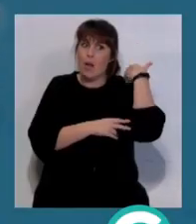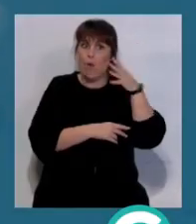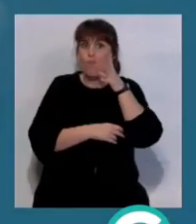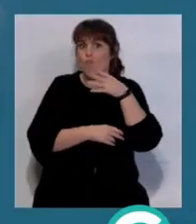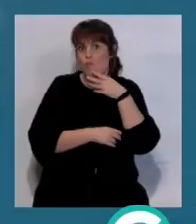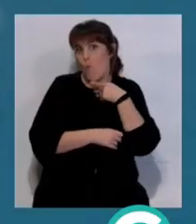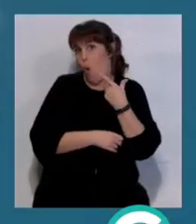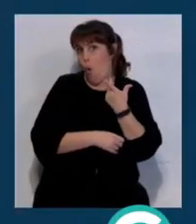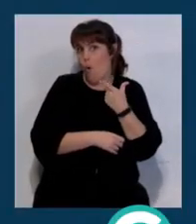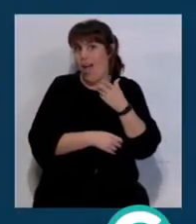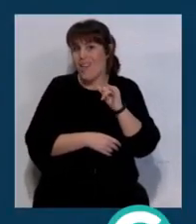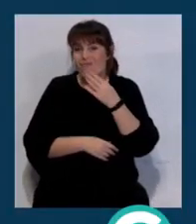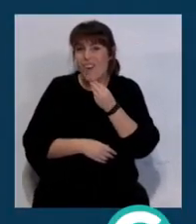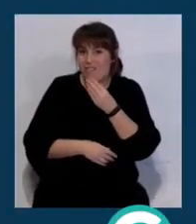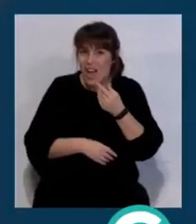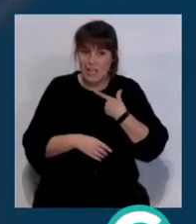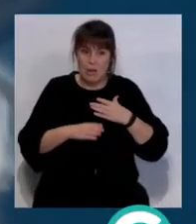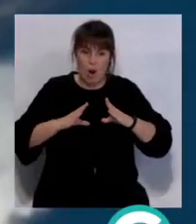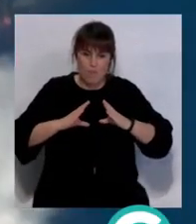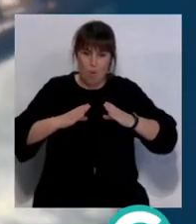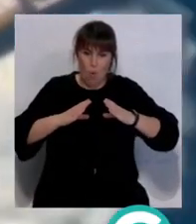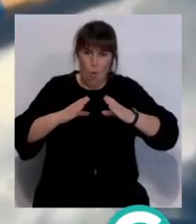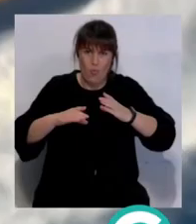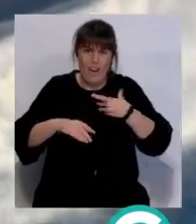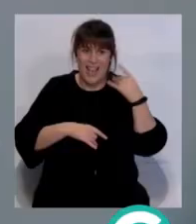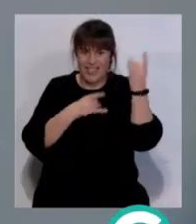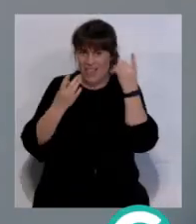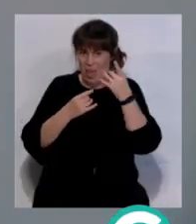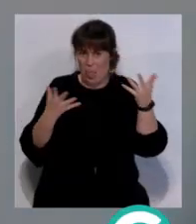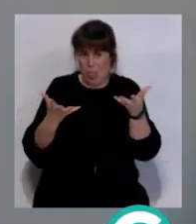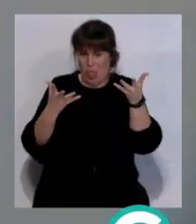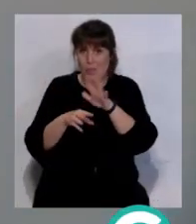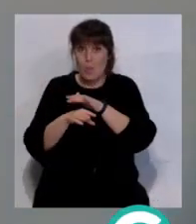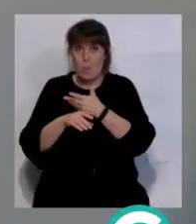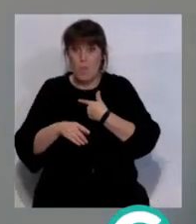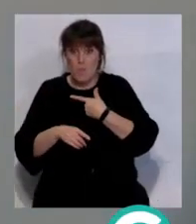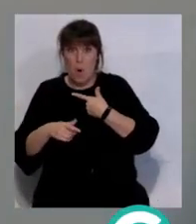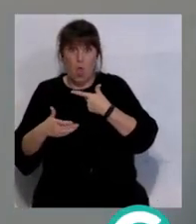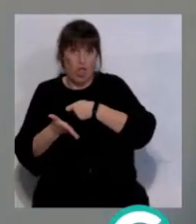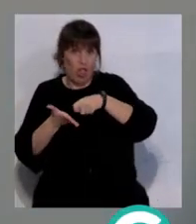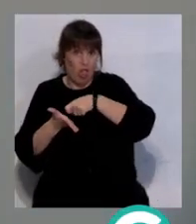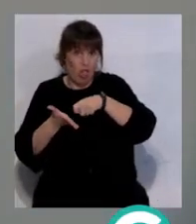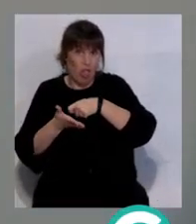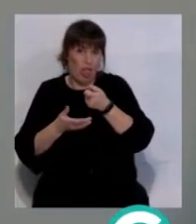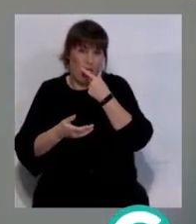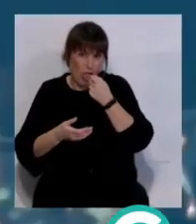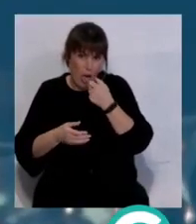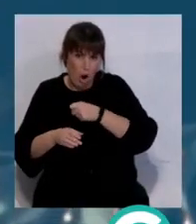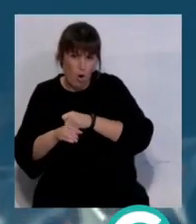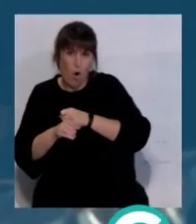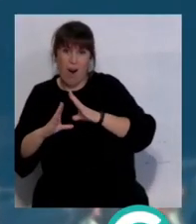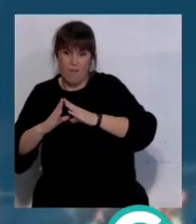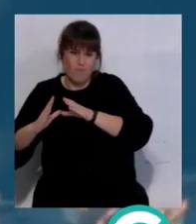una Zodiac de actividades subacuáticas que terminó siendo embestida por una narcolancha, falleciendo dos agentes. Además,